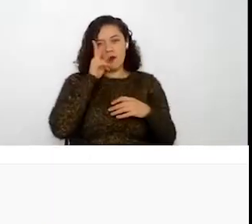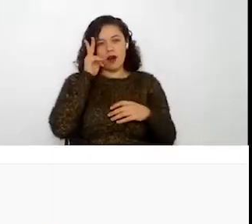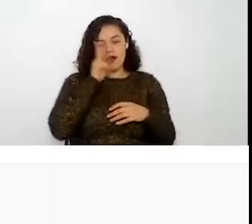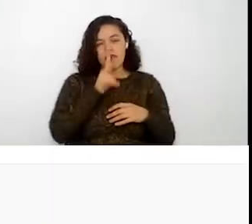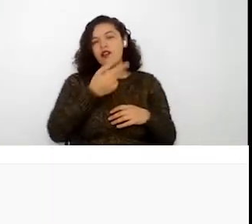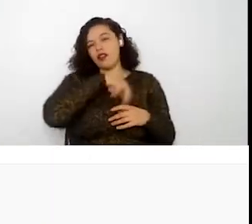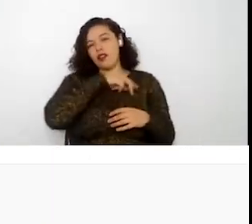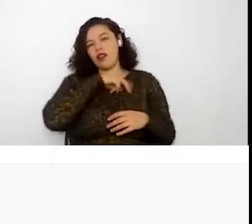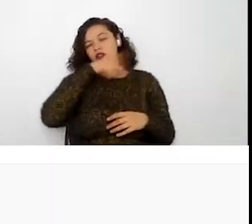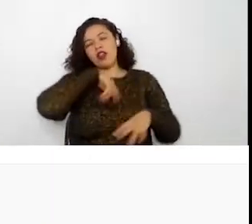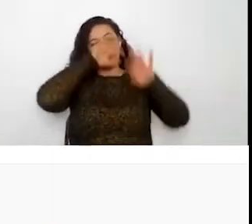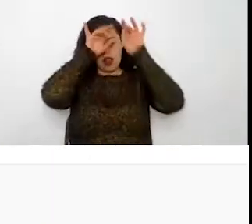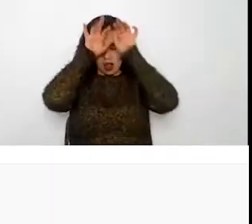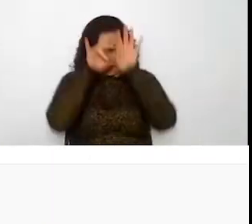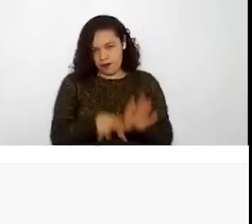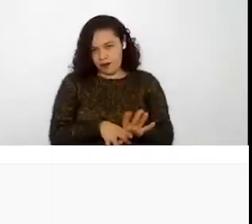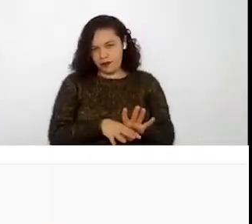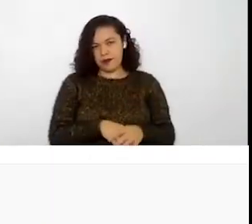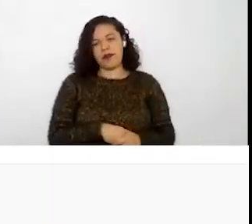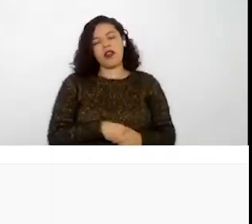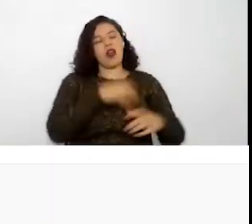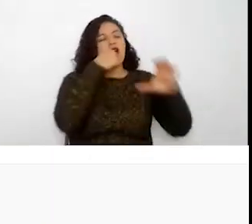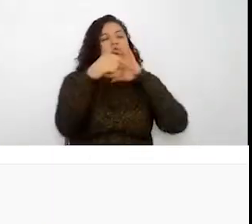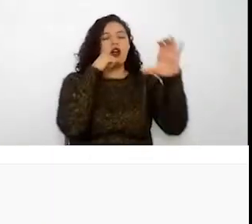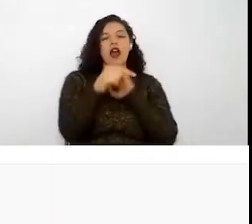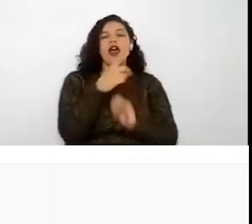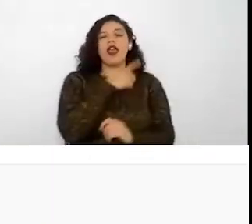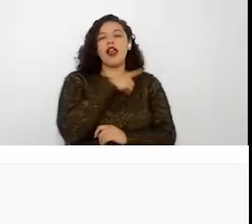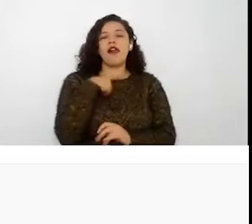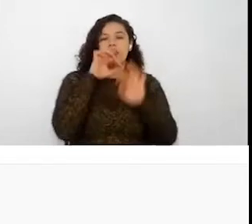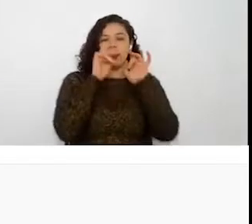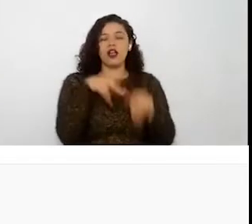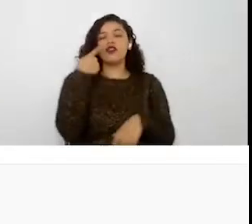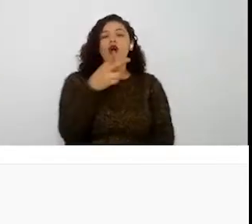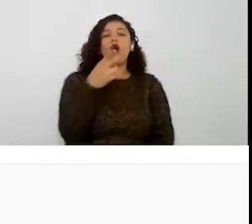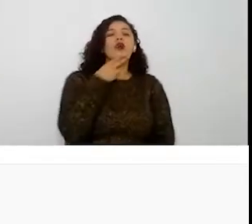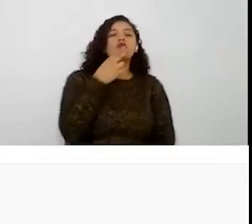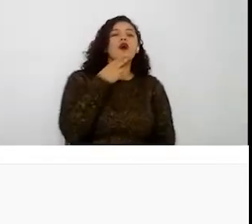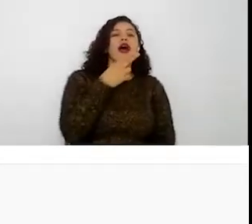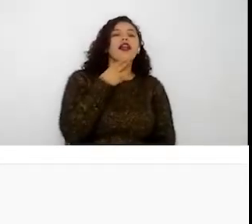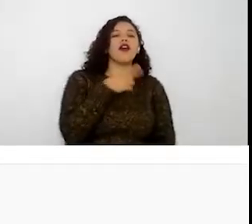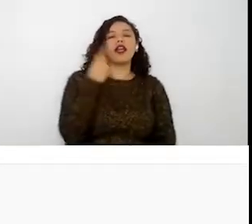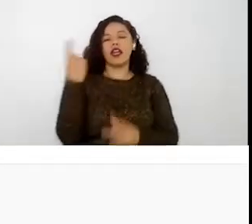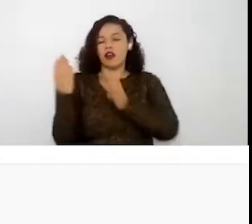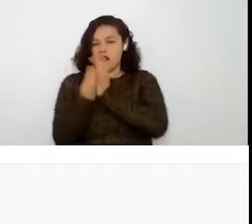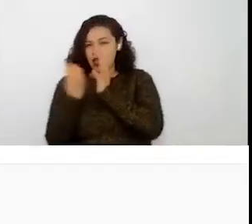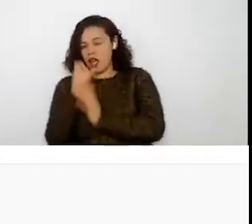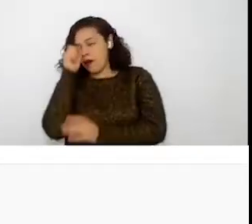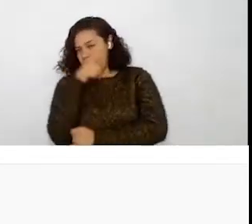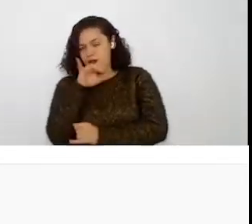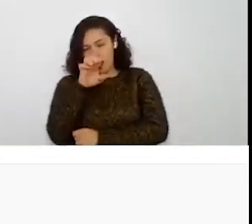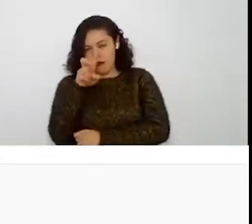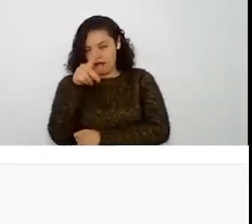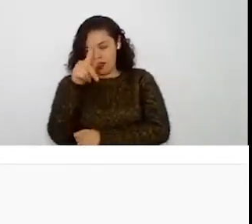van a capturar a pesar de que diga correo electrónico lo que tiene que capturar ese usuario y contraseña que son los mismos que usaban para el escritor